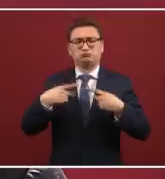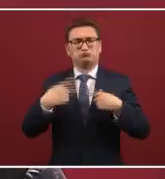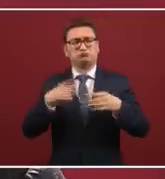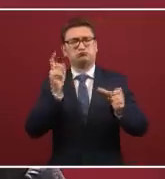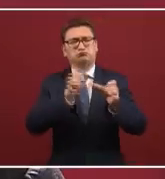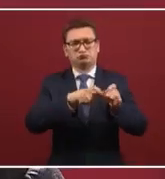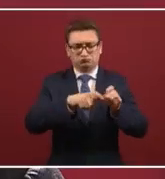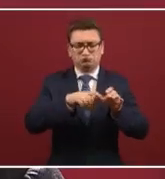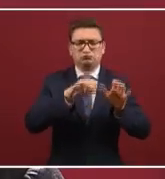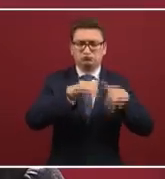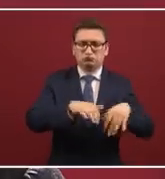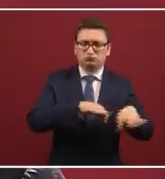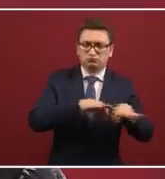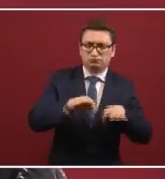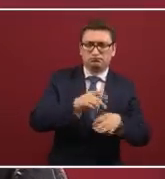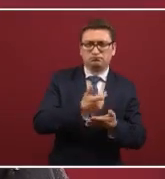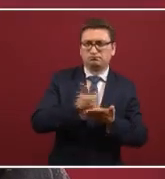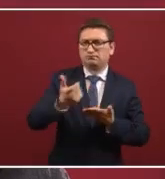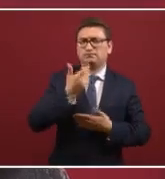en el país.